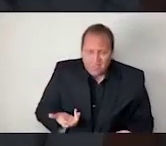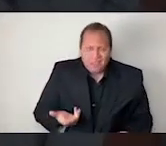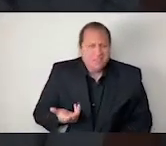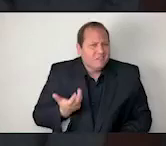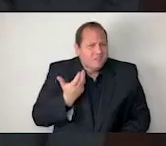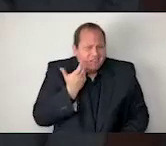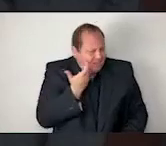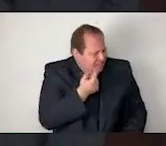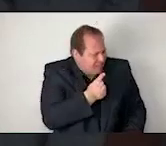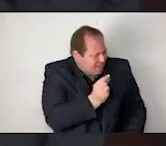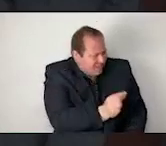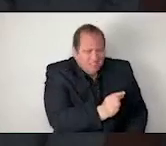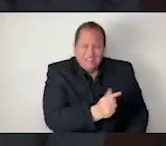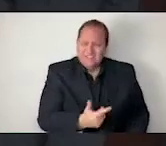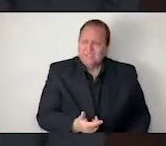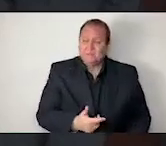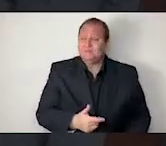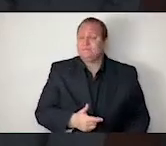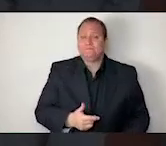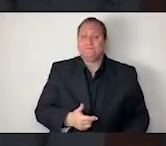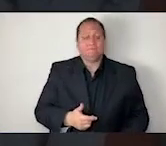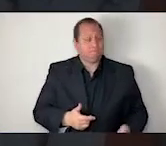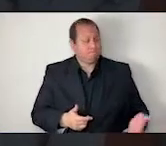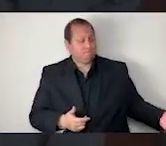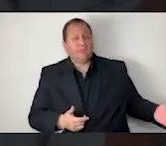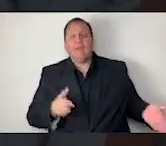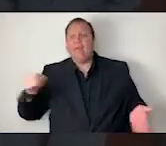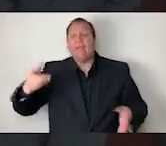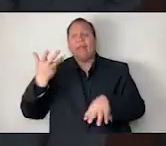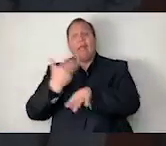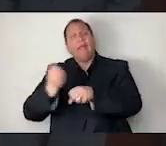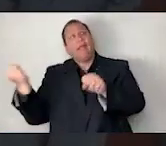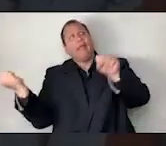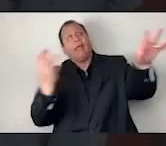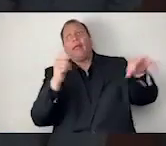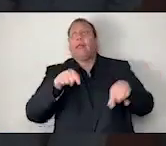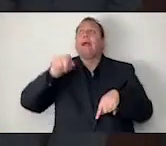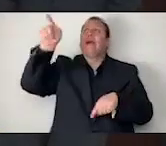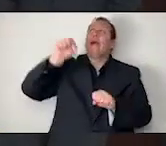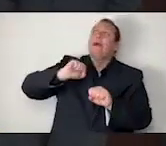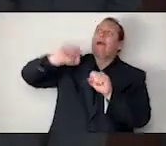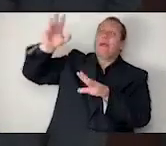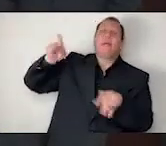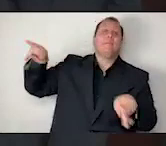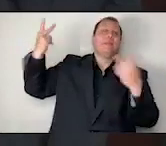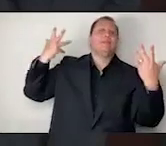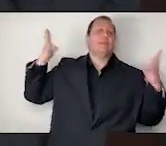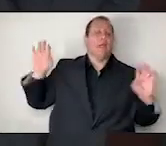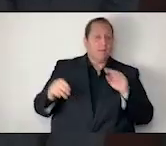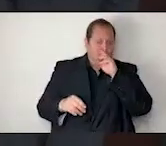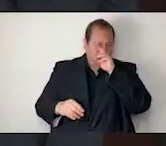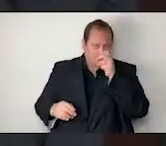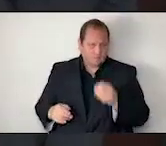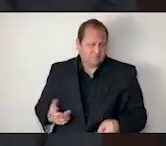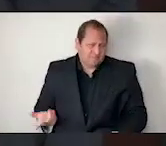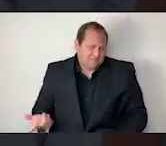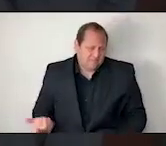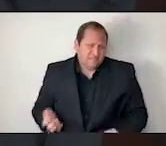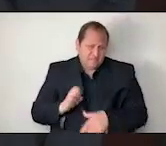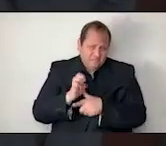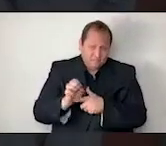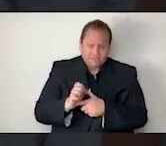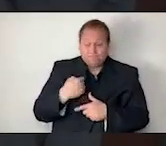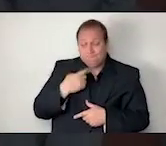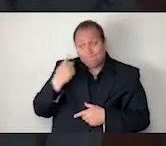mueven bien dicen estos son para eeuu son para estar parte ya están vendidos entonces mi opción es